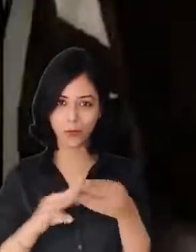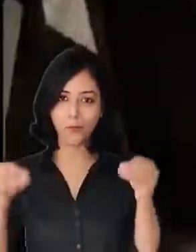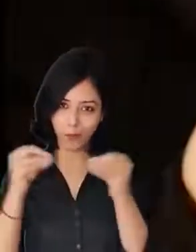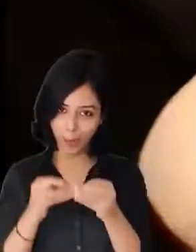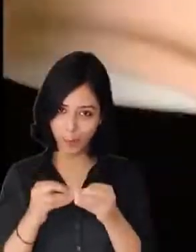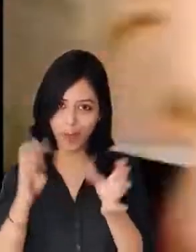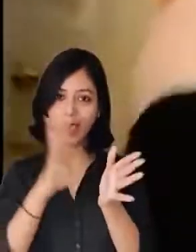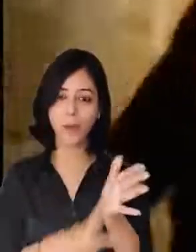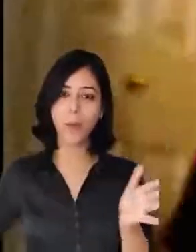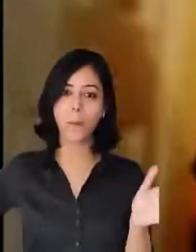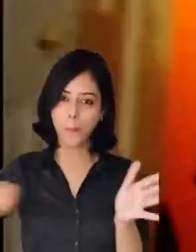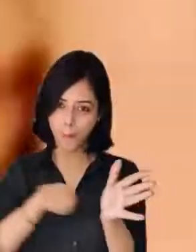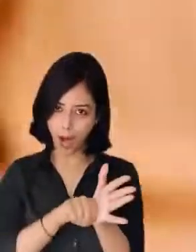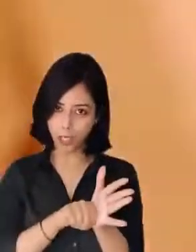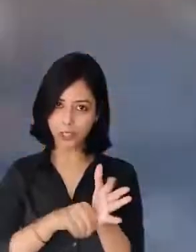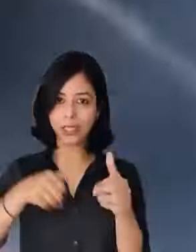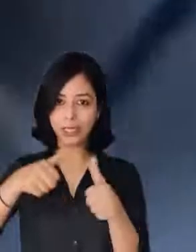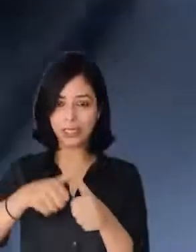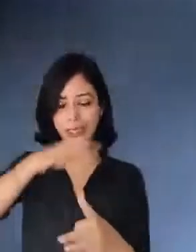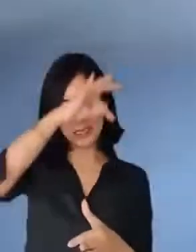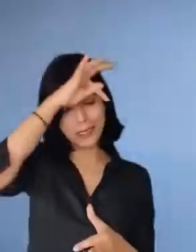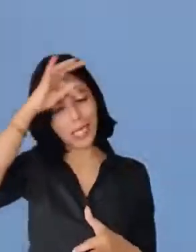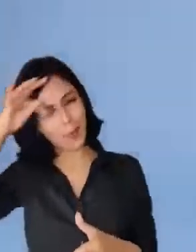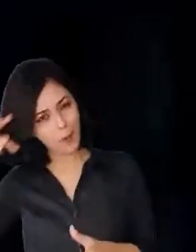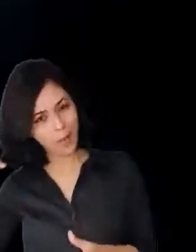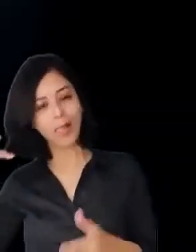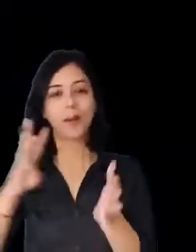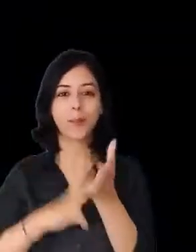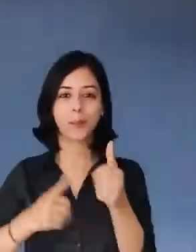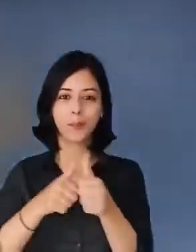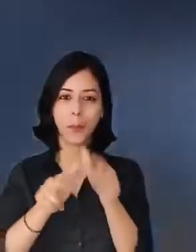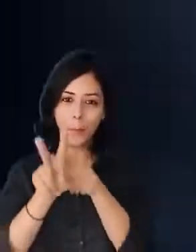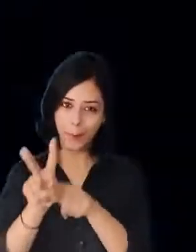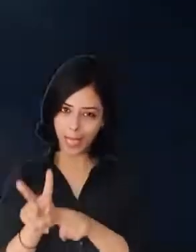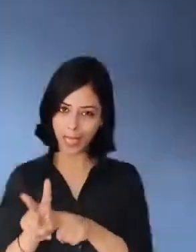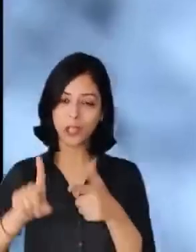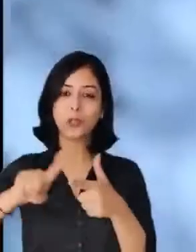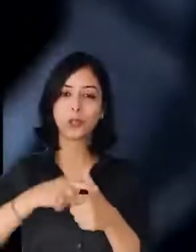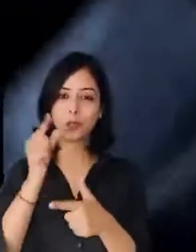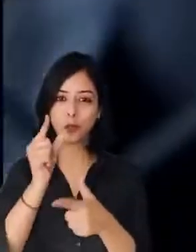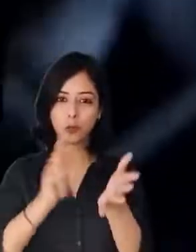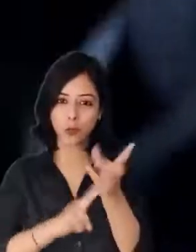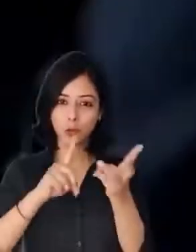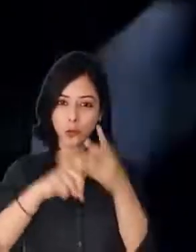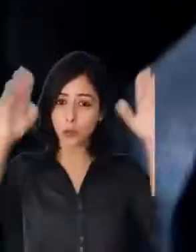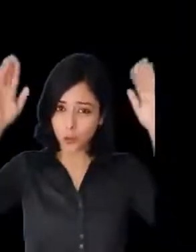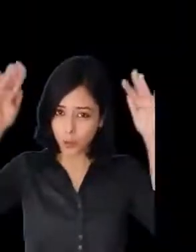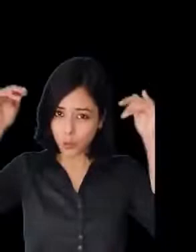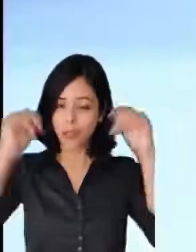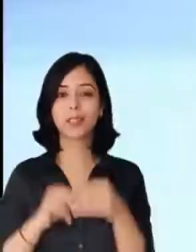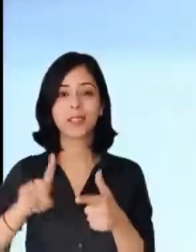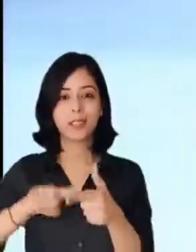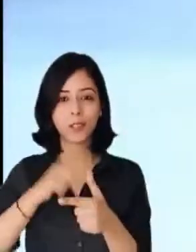nervioso. Los detectives quedaron intrigados. ¿Podía Jimmy Martin haber tenido algo que ver con